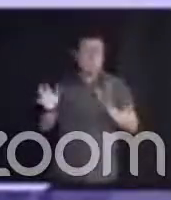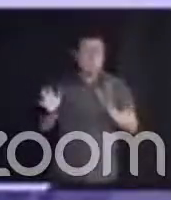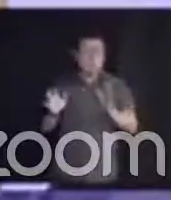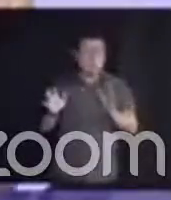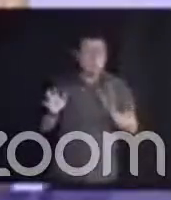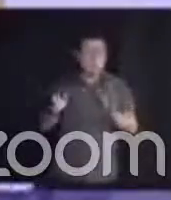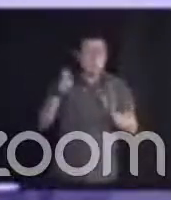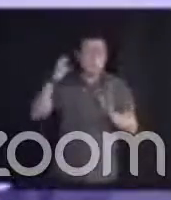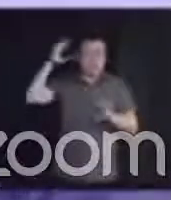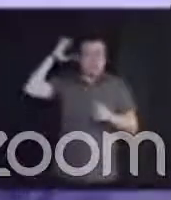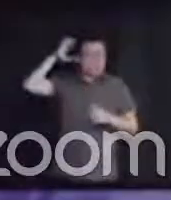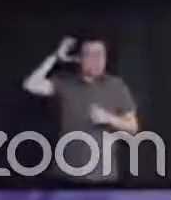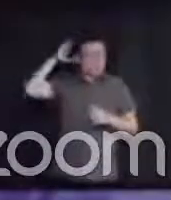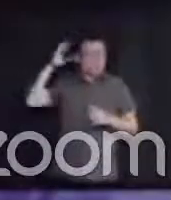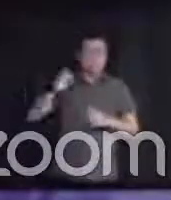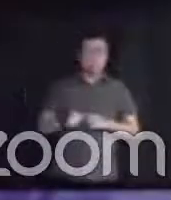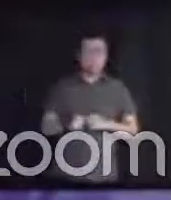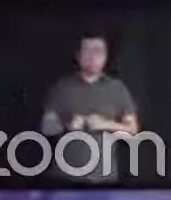o un chongo, ¿verdad?